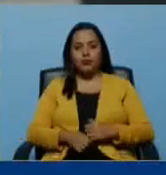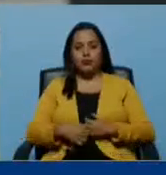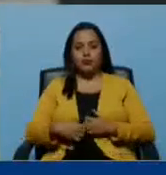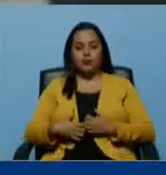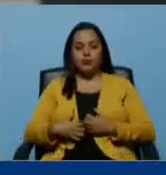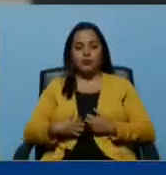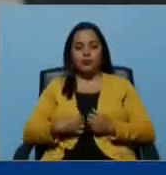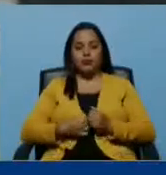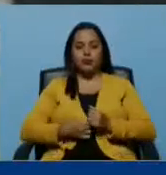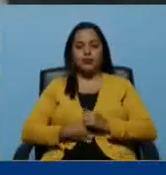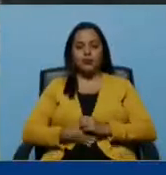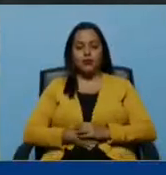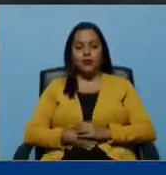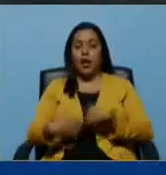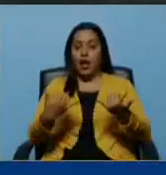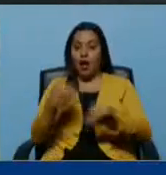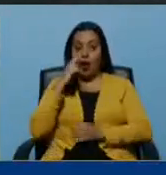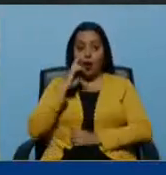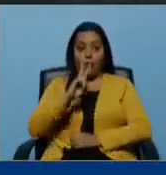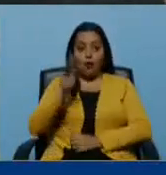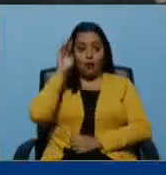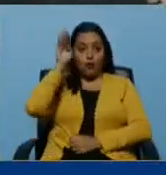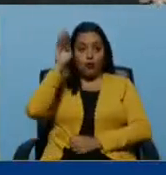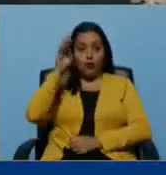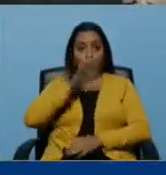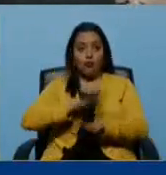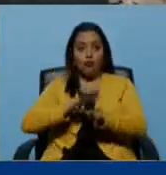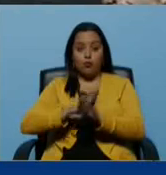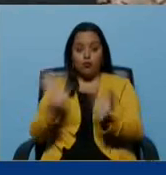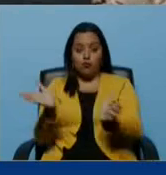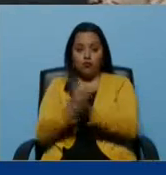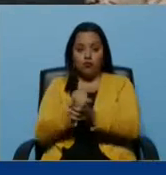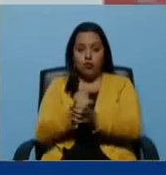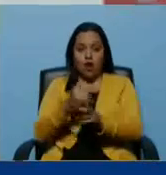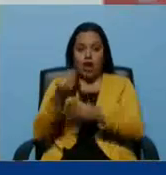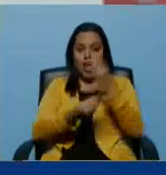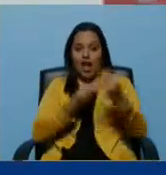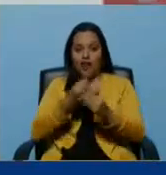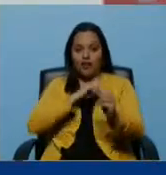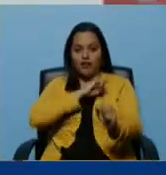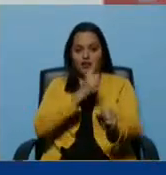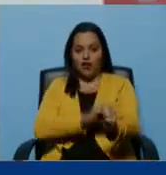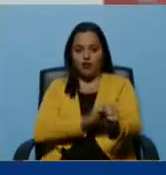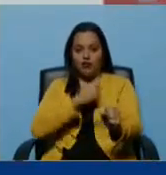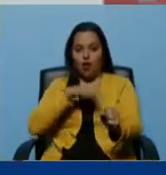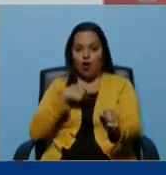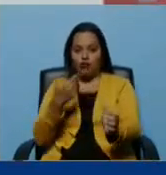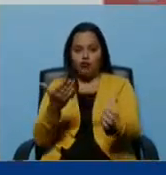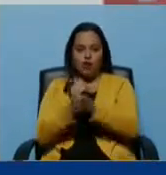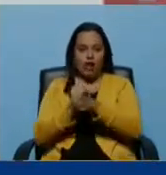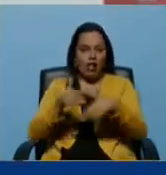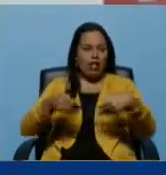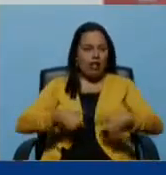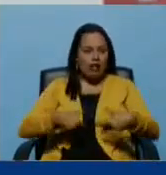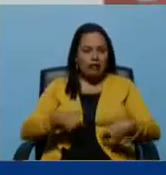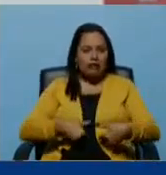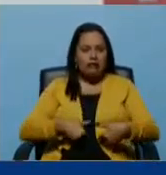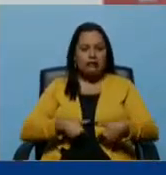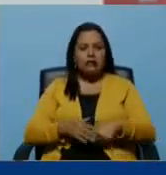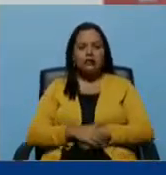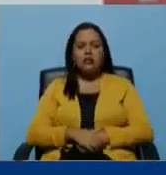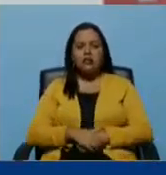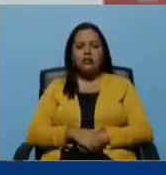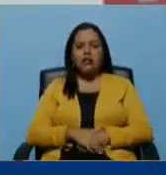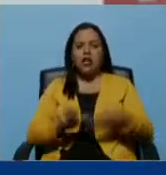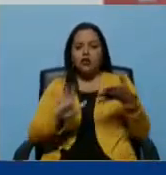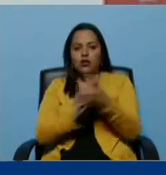Y estamos viendo el futuro porque hemos logrado construir fuerza. Hemos logrado resistir dificultades y pasar